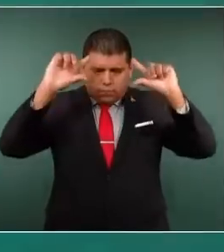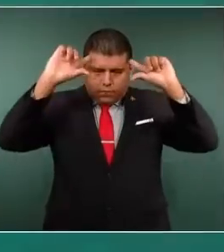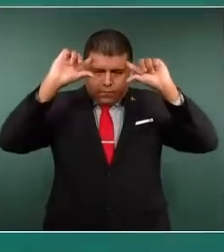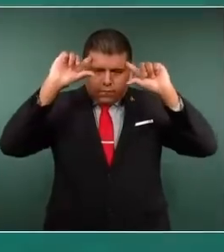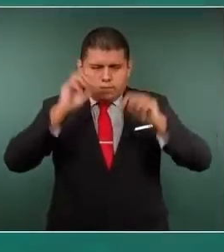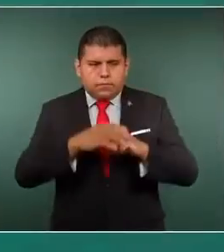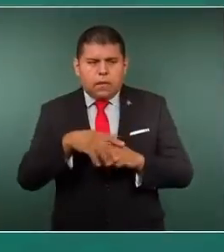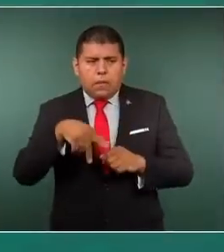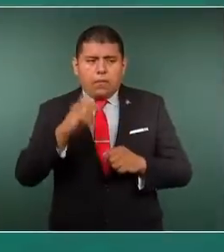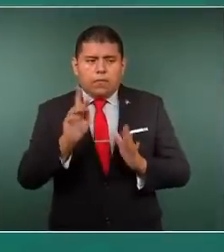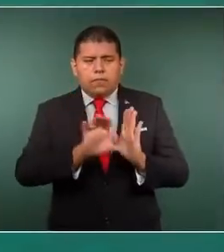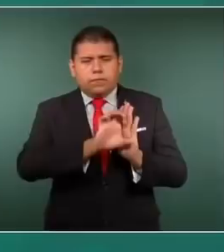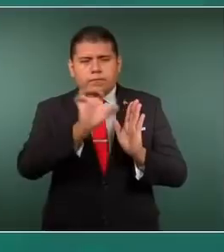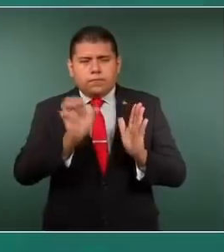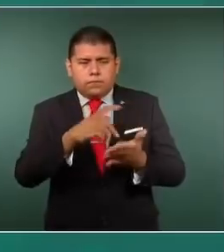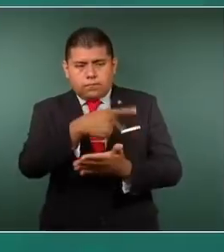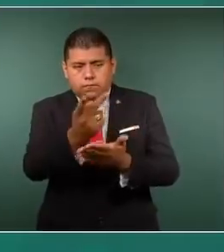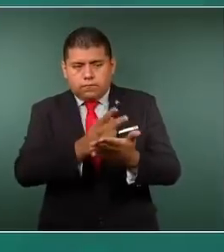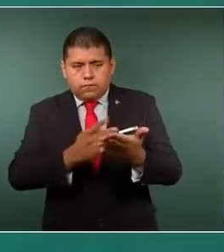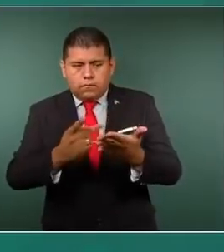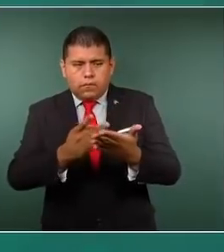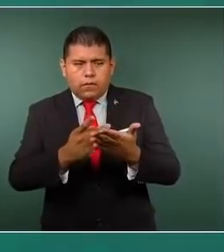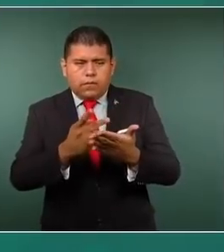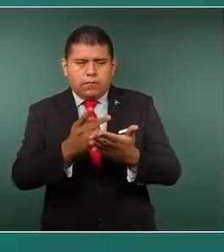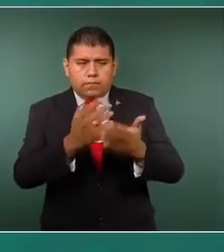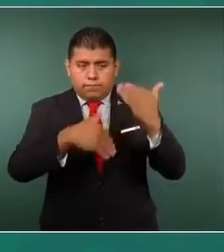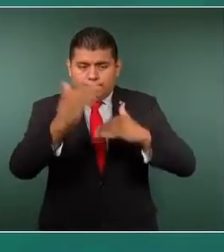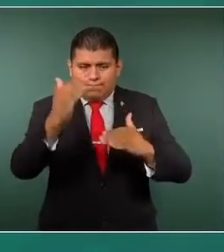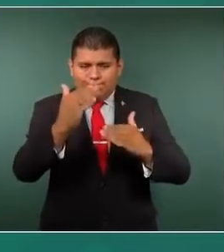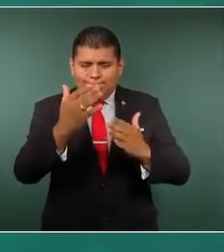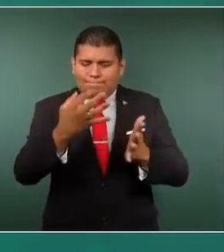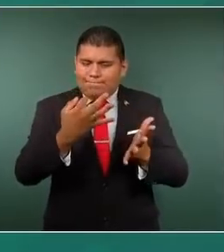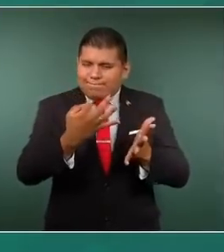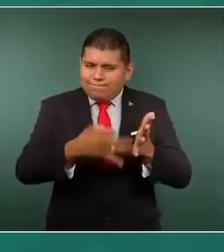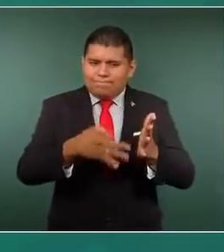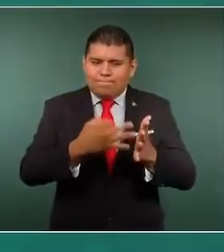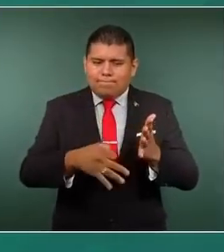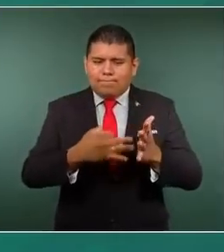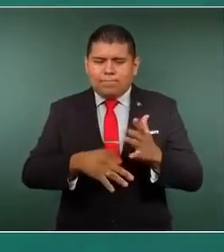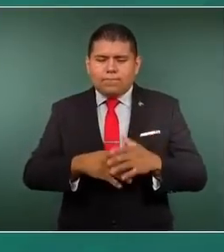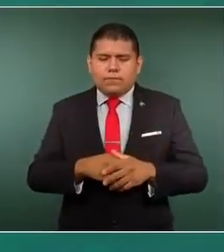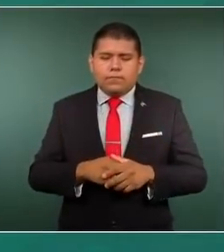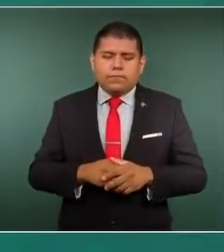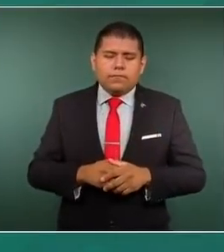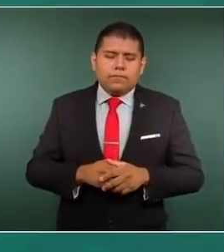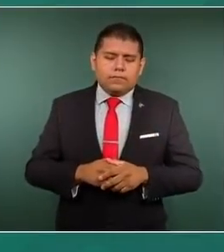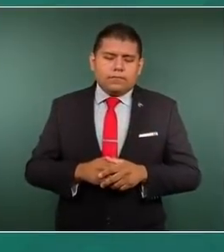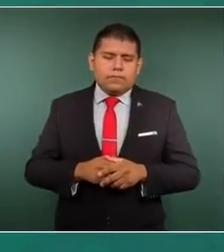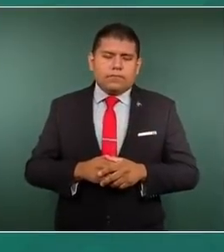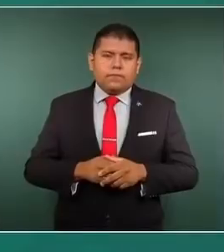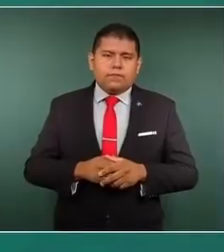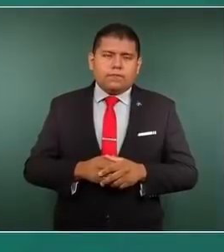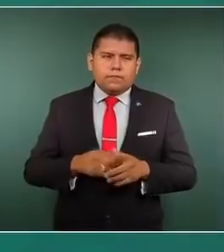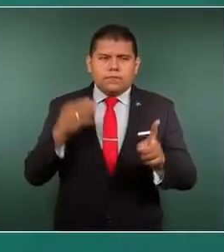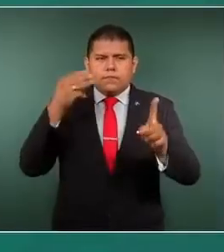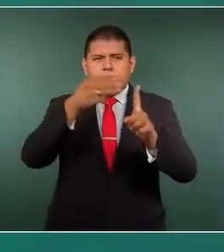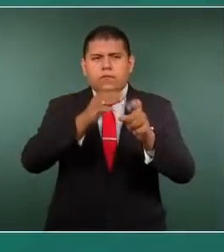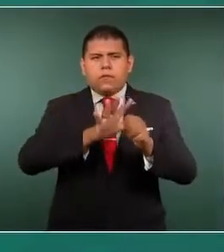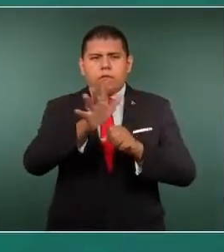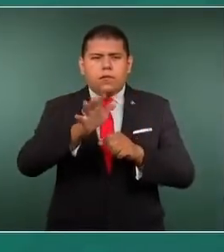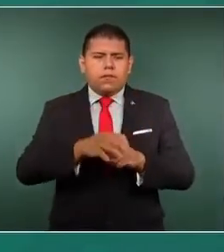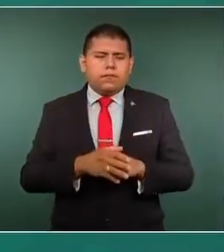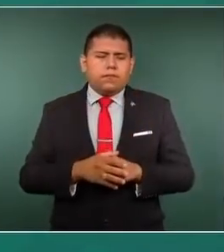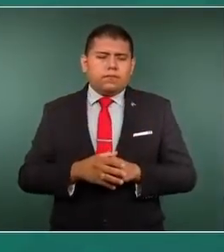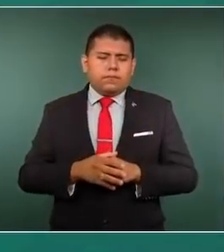en el programa d promoción más que